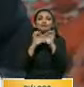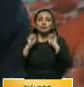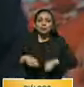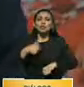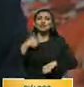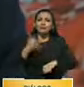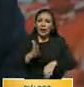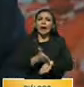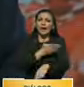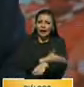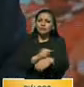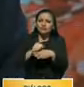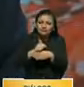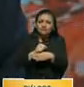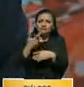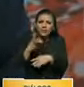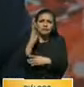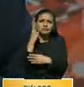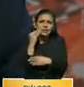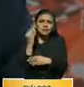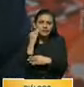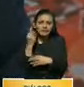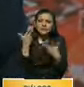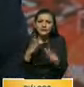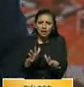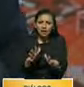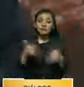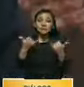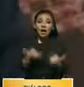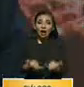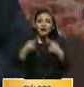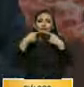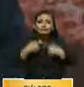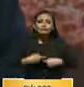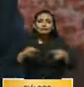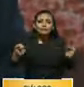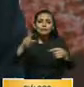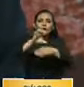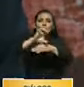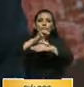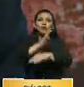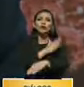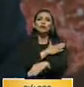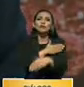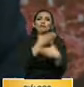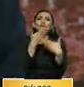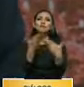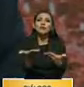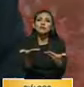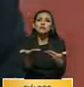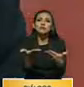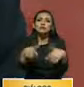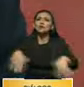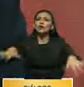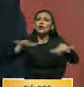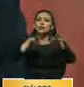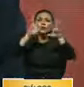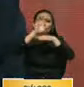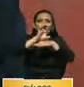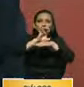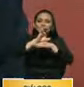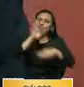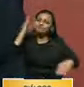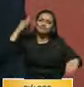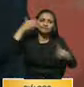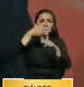para este tiempo y quiero darle un mensaje de confianza y seguridad a todos los sectores en el Ecuador. Vamos a un